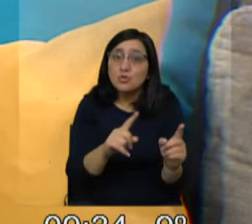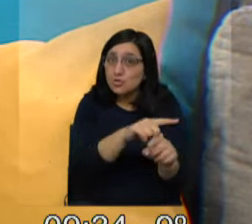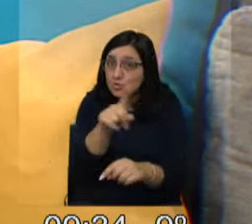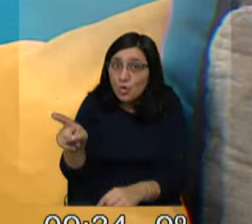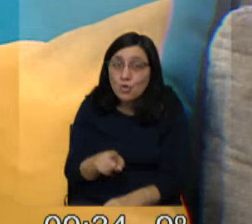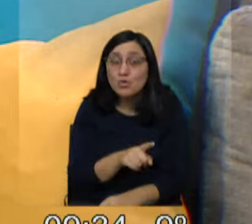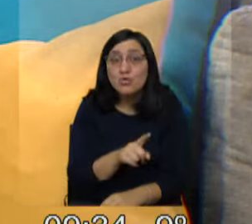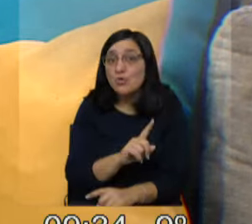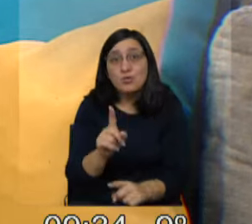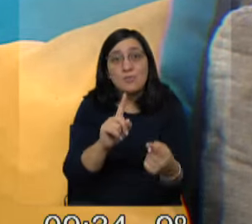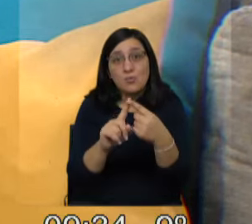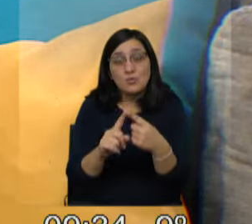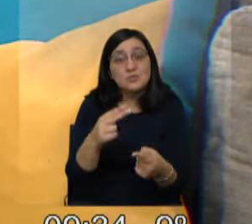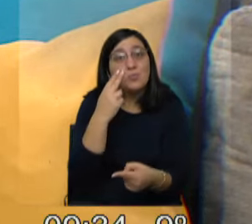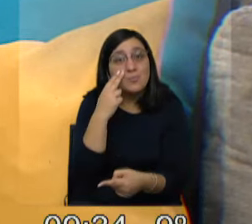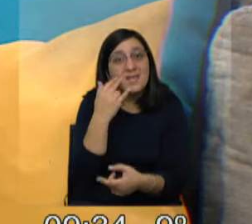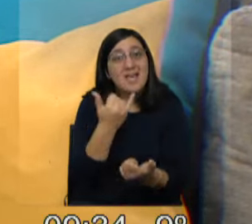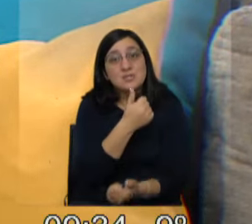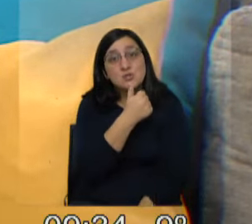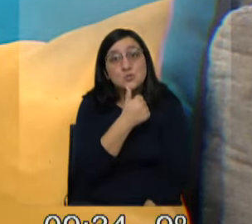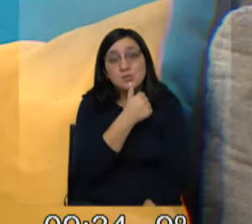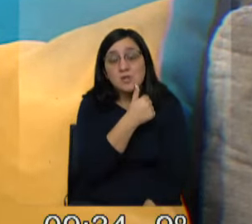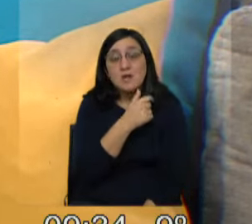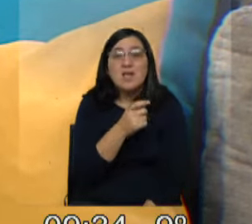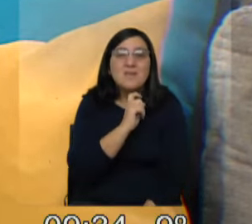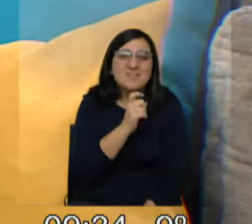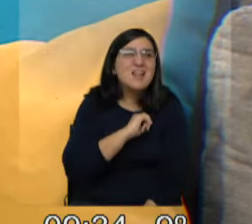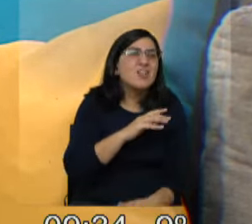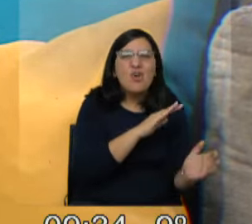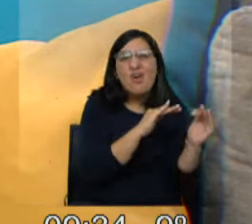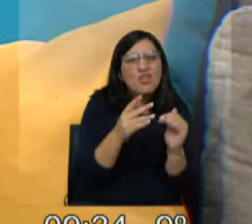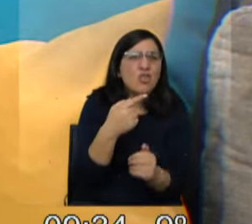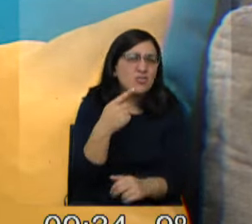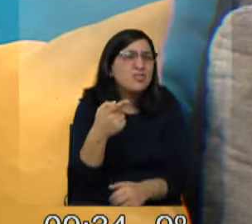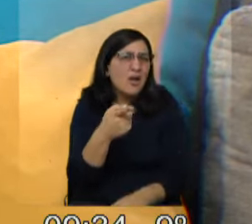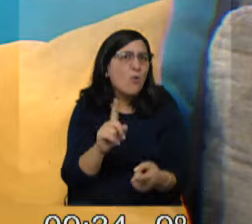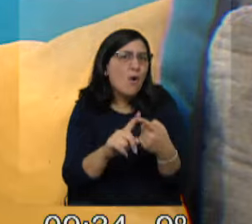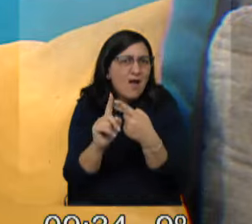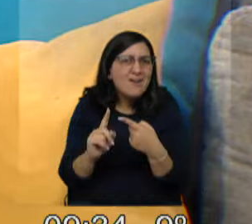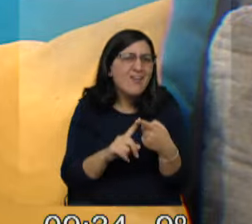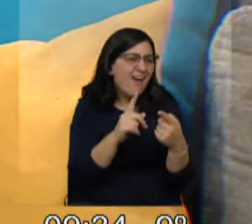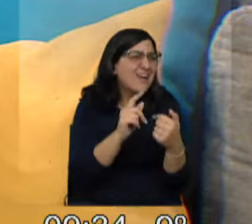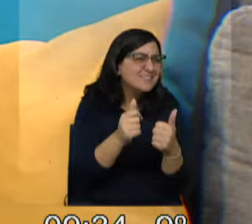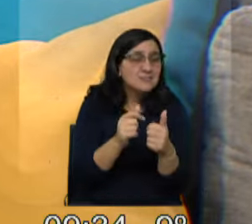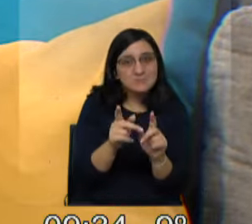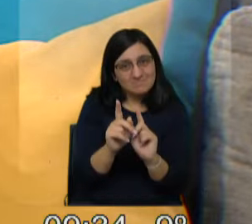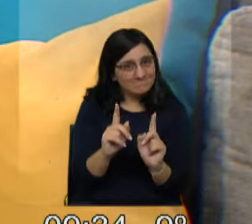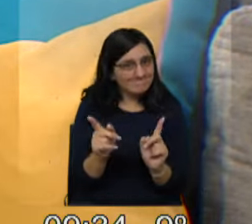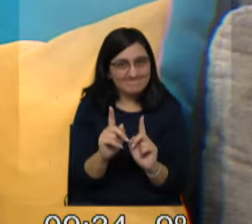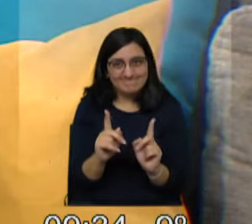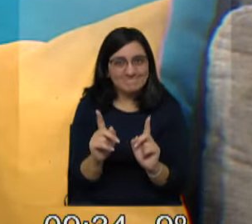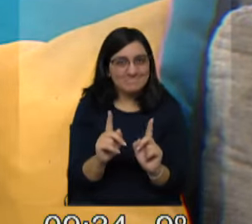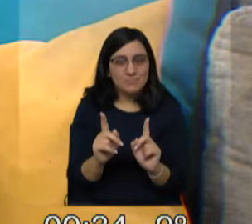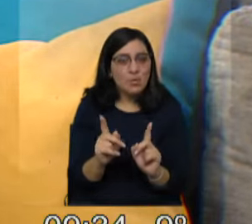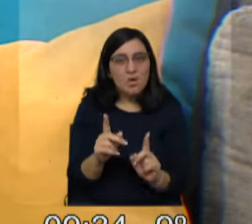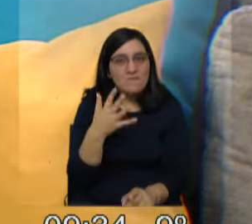Es que es un problema que hay que solucionar en lo inmediato. Es mentira que estamos todos de acuerdo, porque no estamos mirando, o la estamos mirando